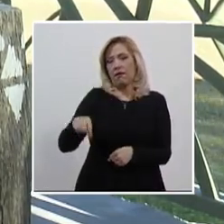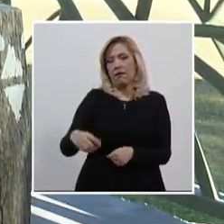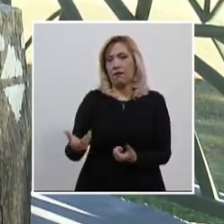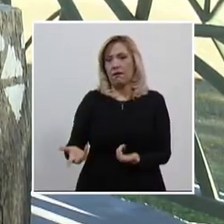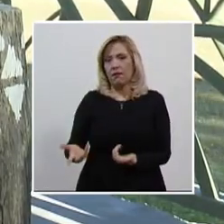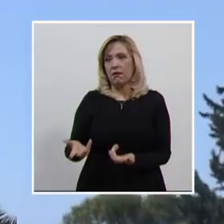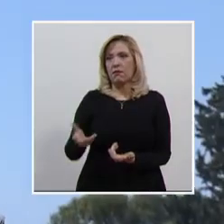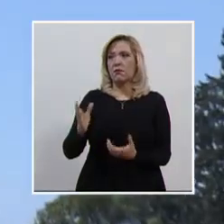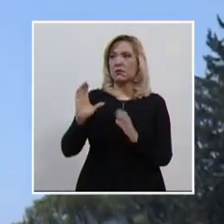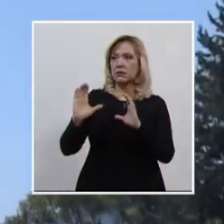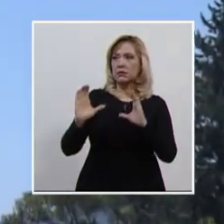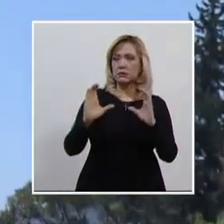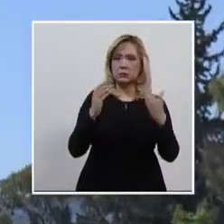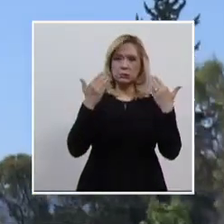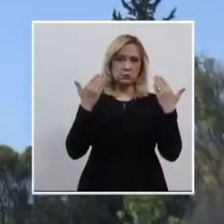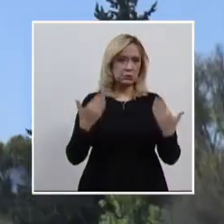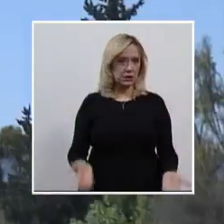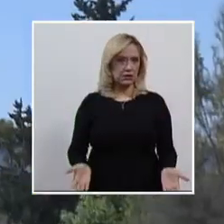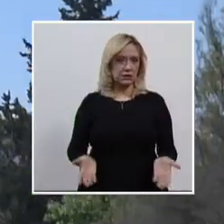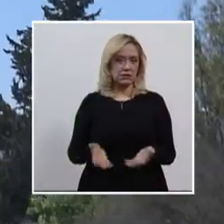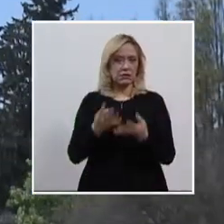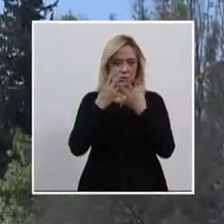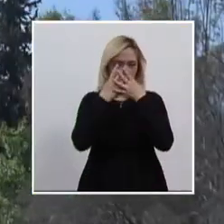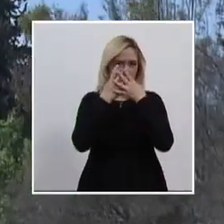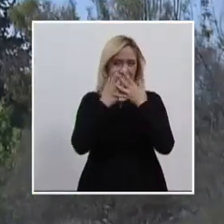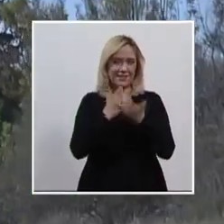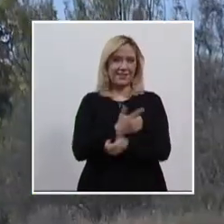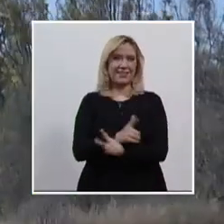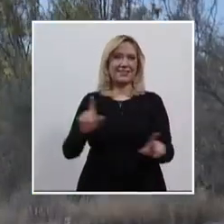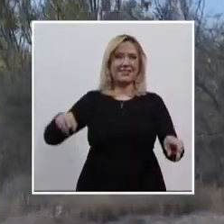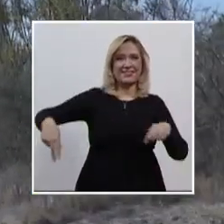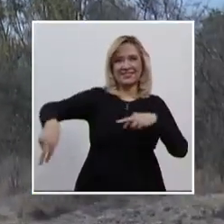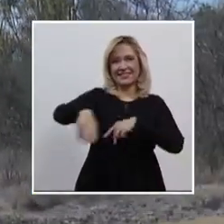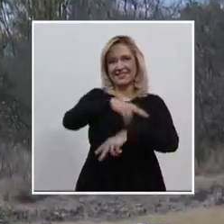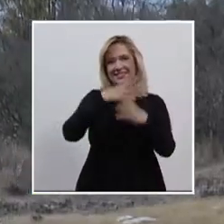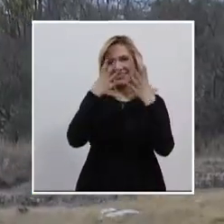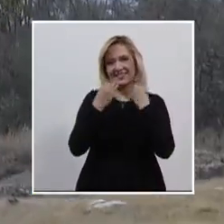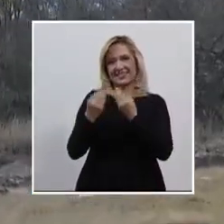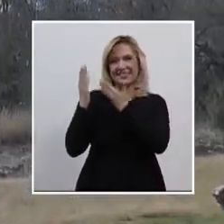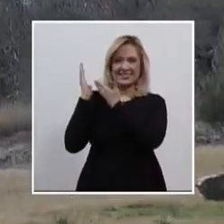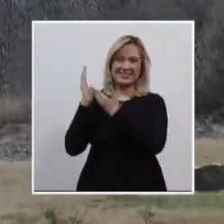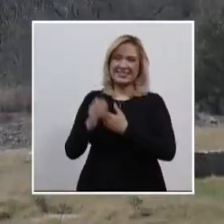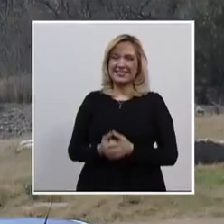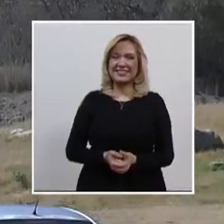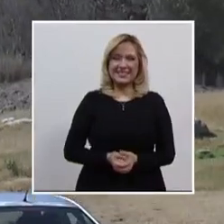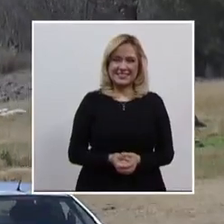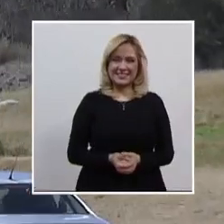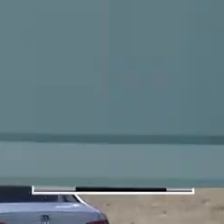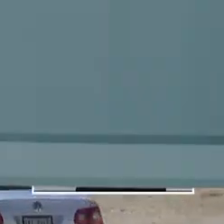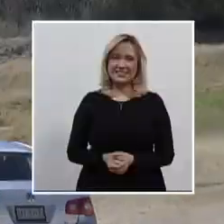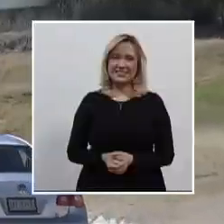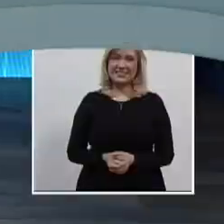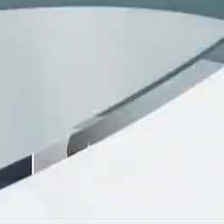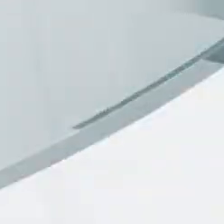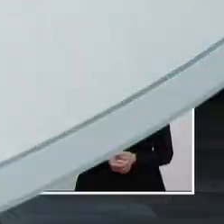aquí las especies. Para el canal del Poder Judicial de la Federación, Juan Carlos González.